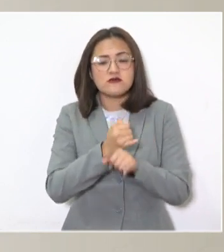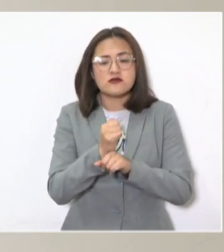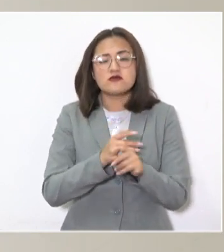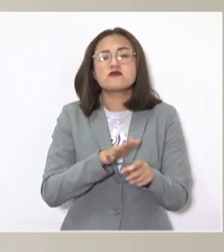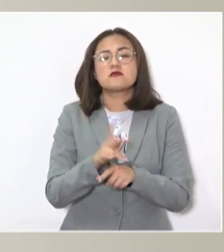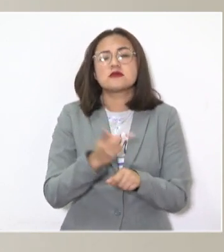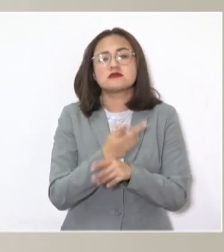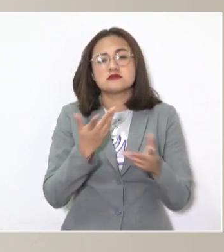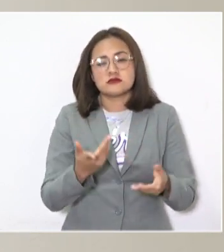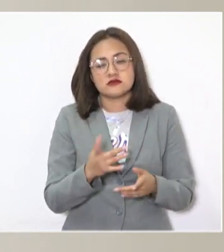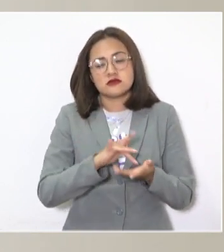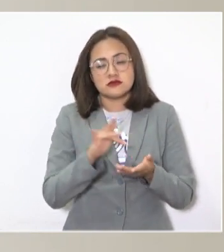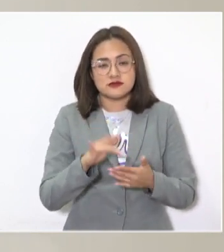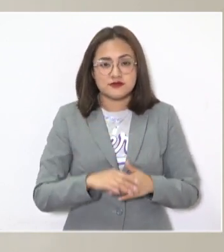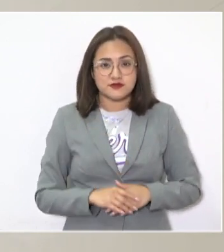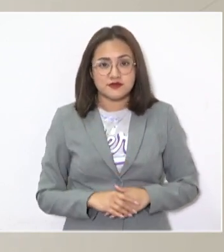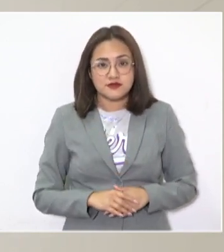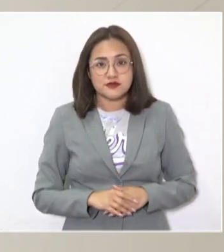investigaciones. Gracias.